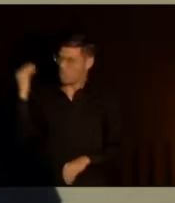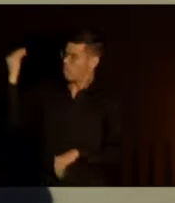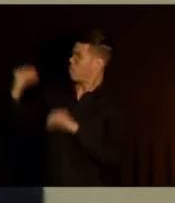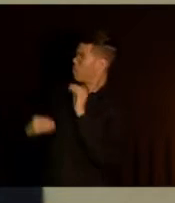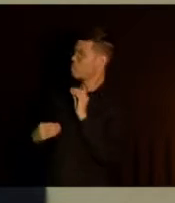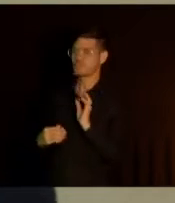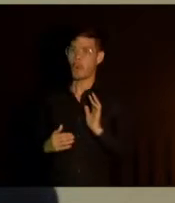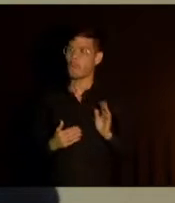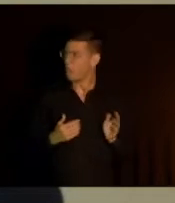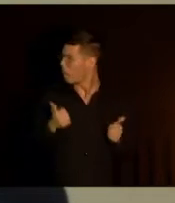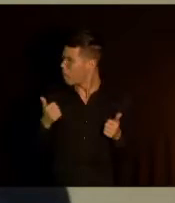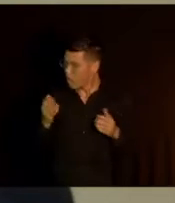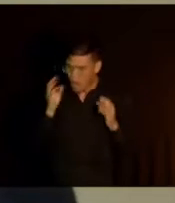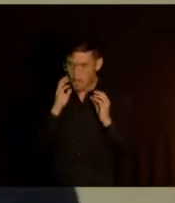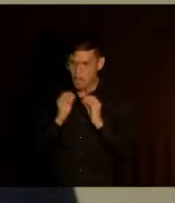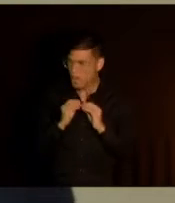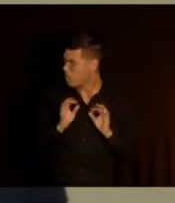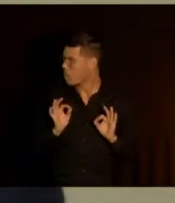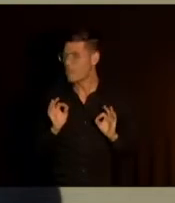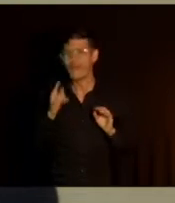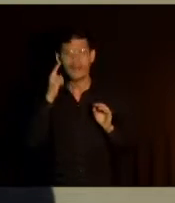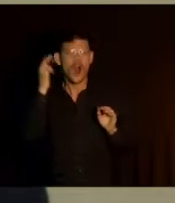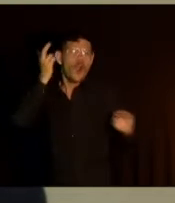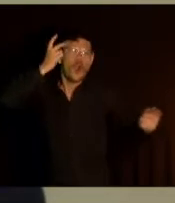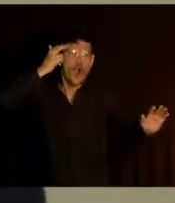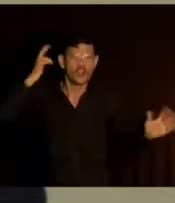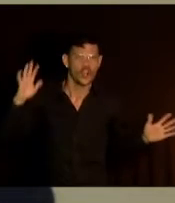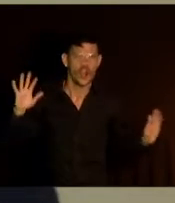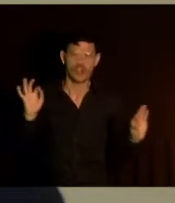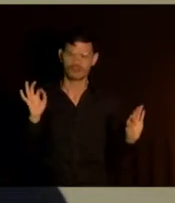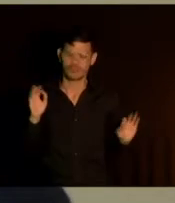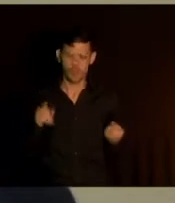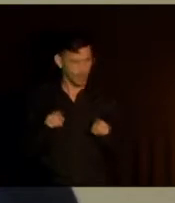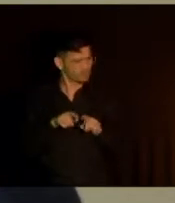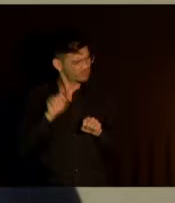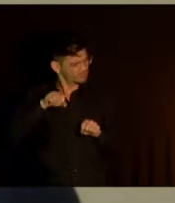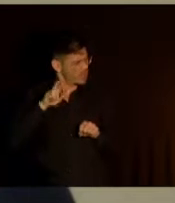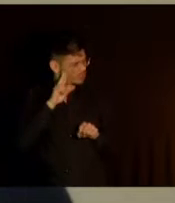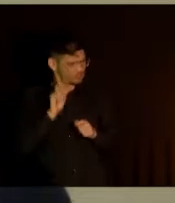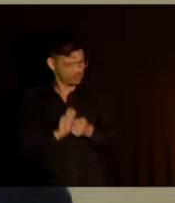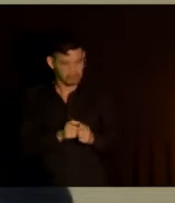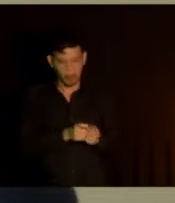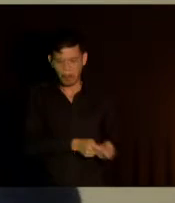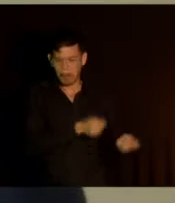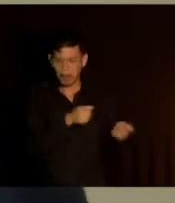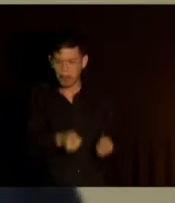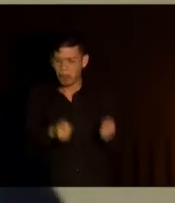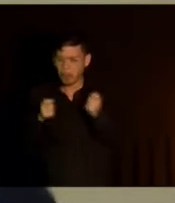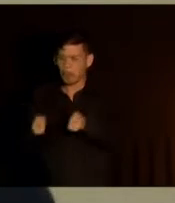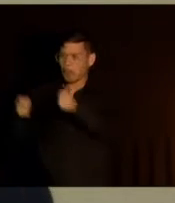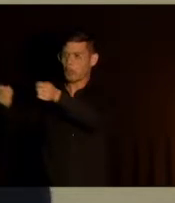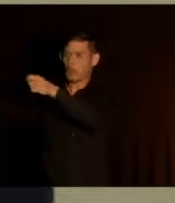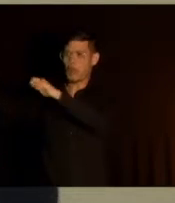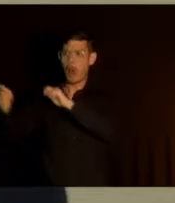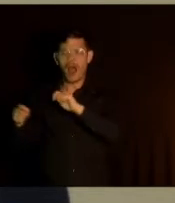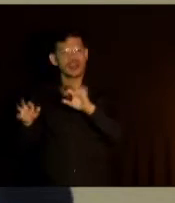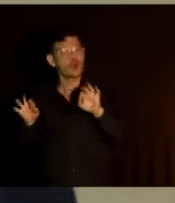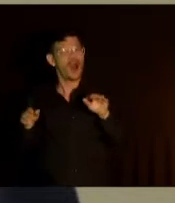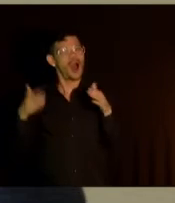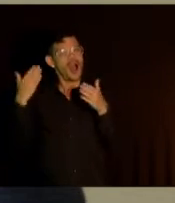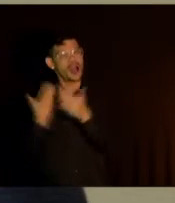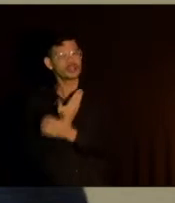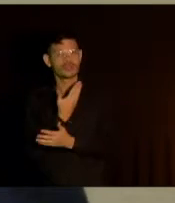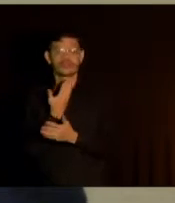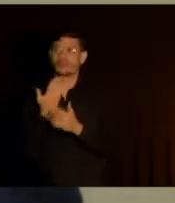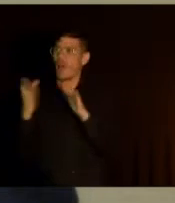sentido común, de actualización, de integración con la comunidad internacional,